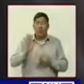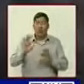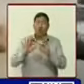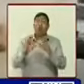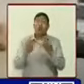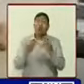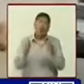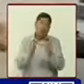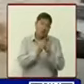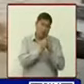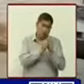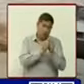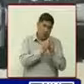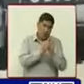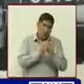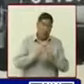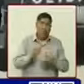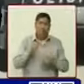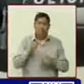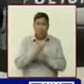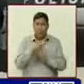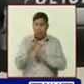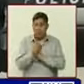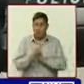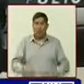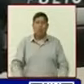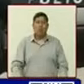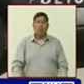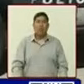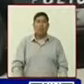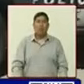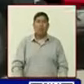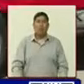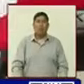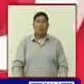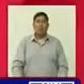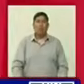del sindicato, por lo que procede a la aprehensión.